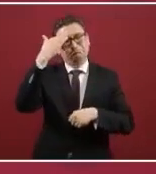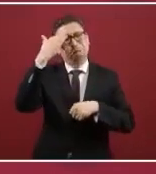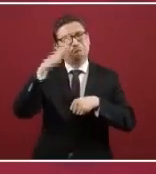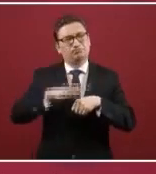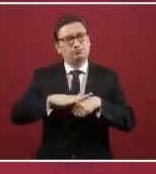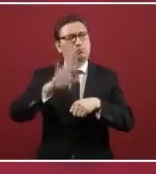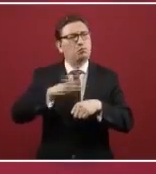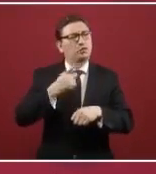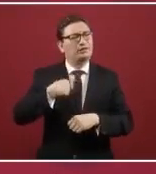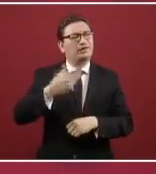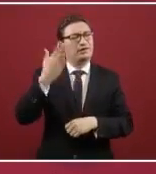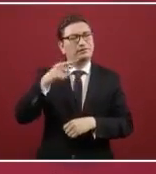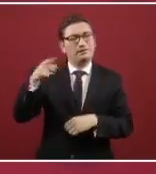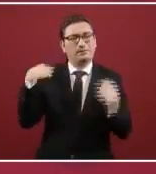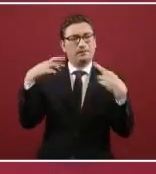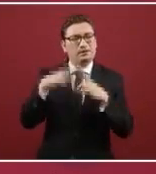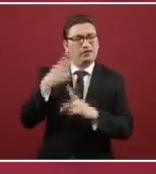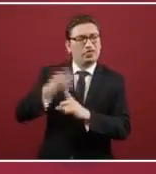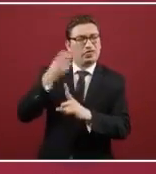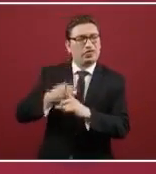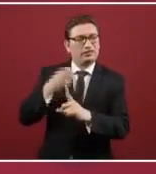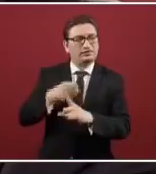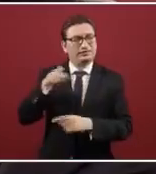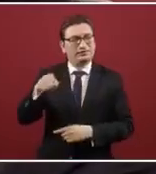cuando difamaron al maestro